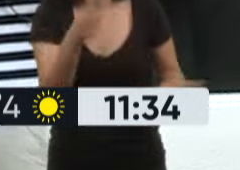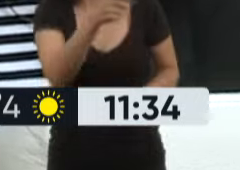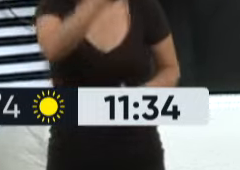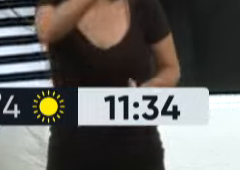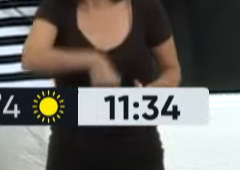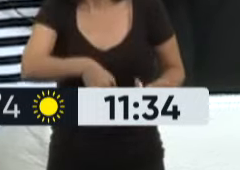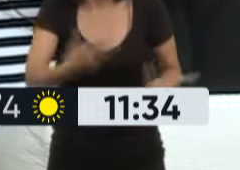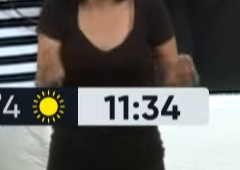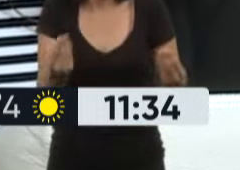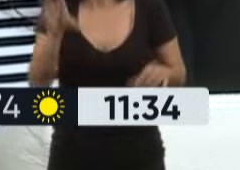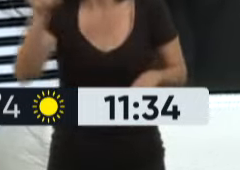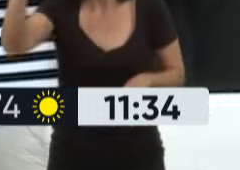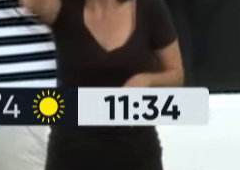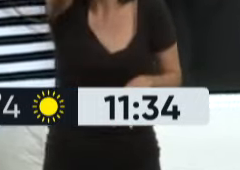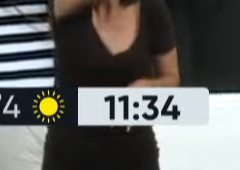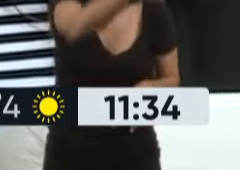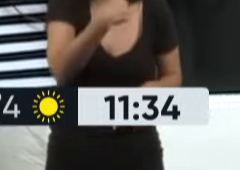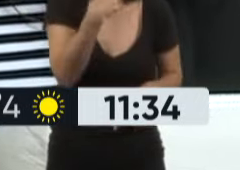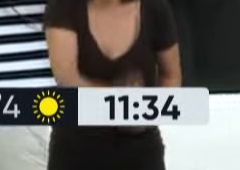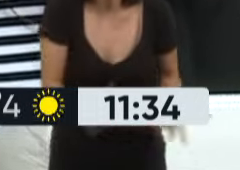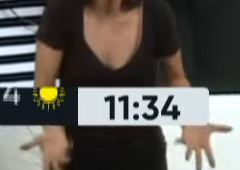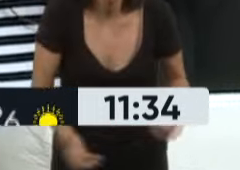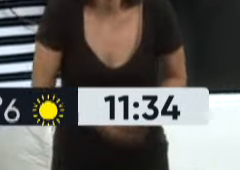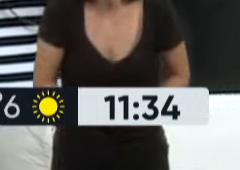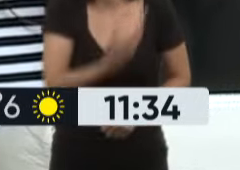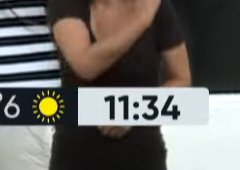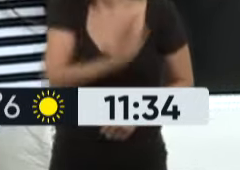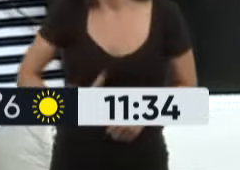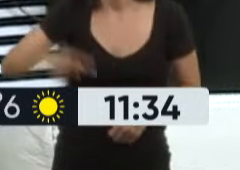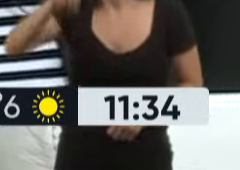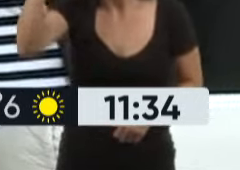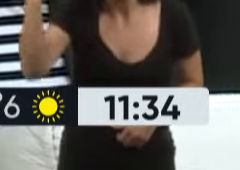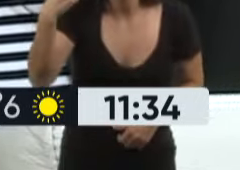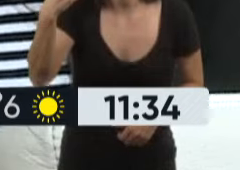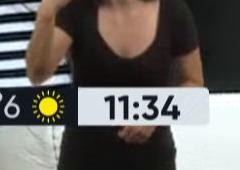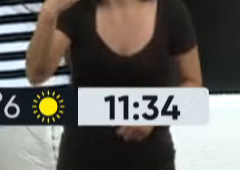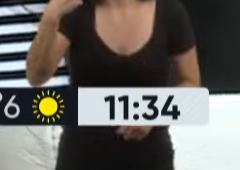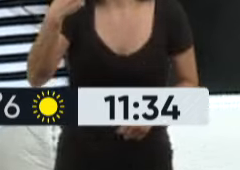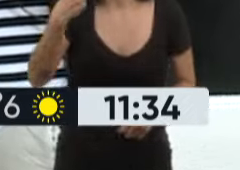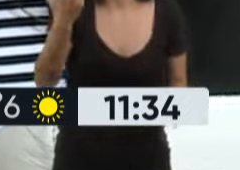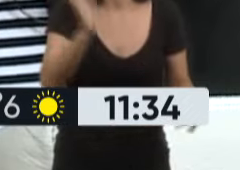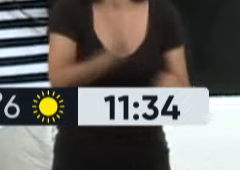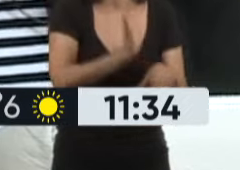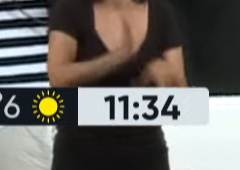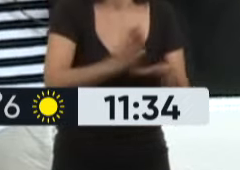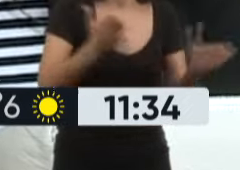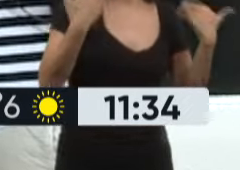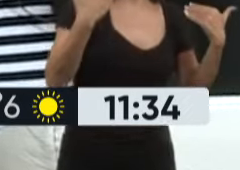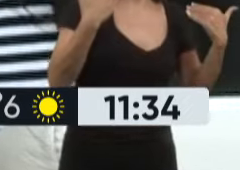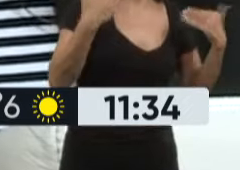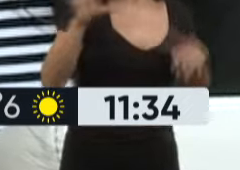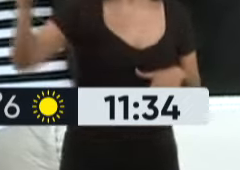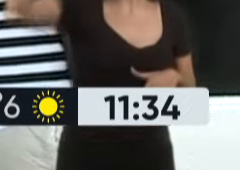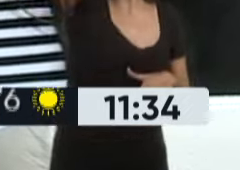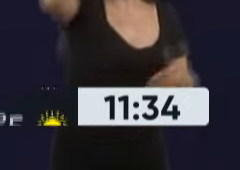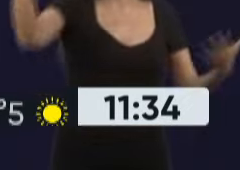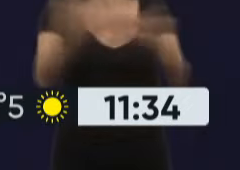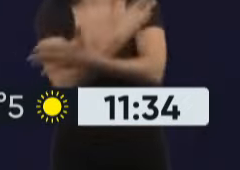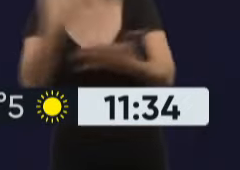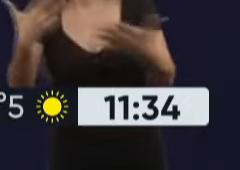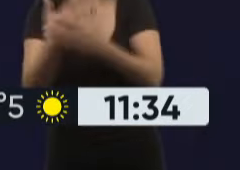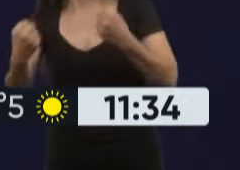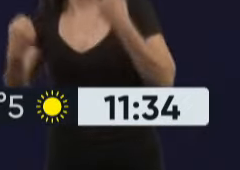provincias dicen el el gobierno nacional hizo menos ajuste que las provincias Bueno